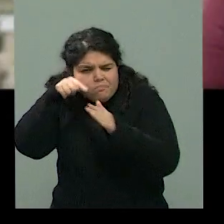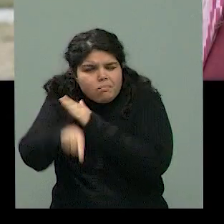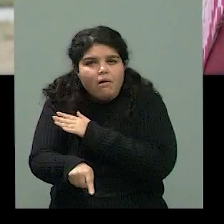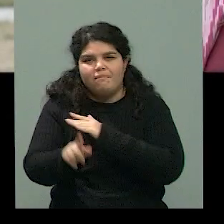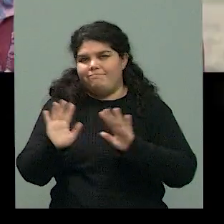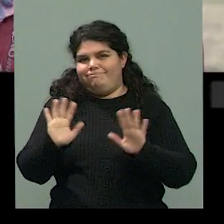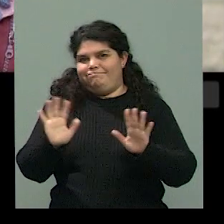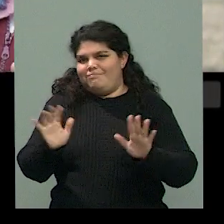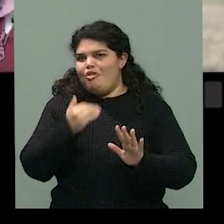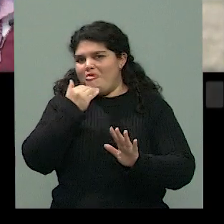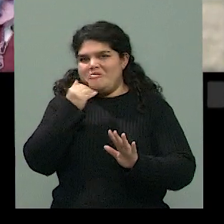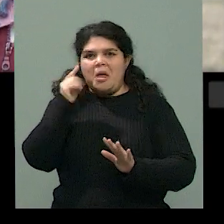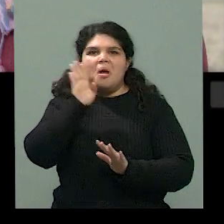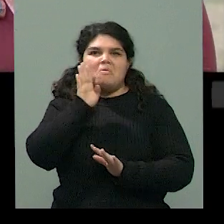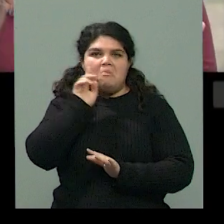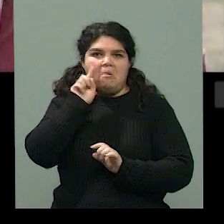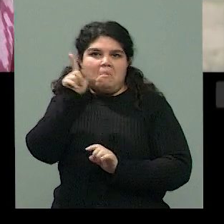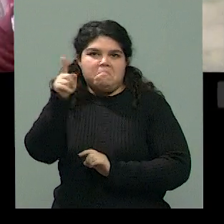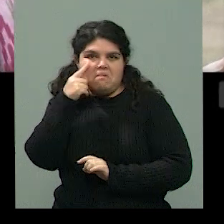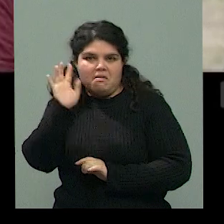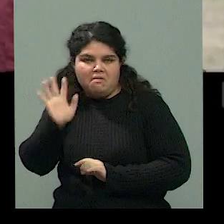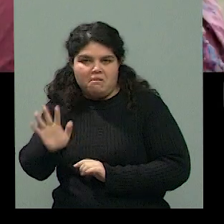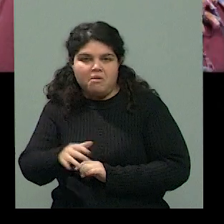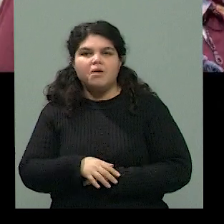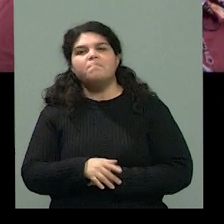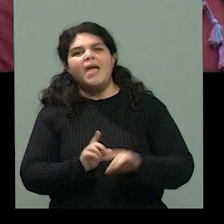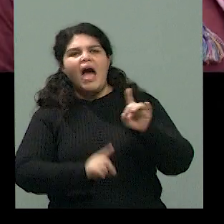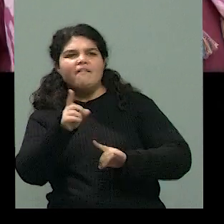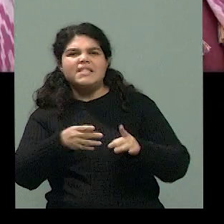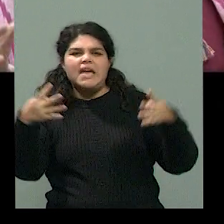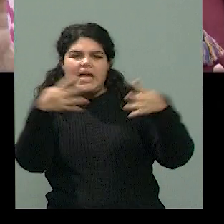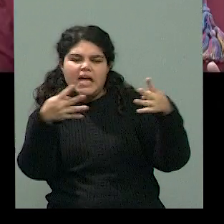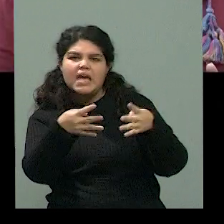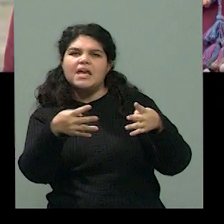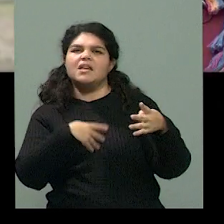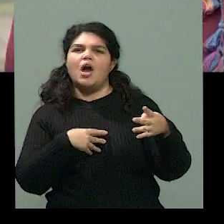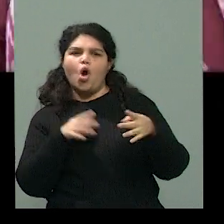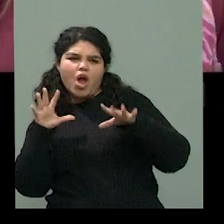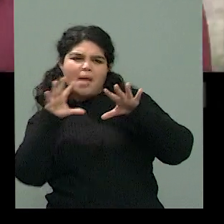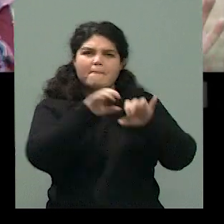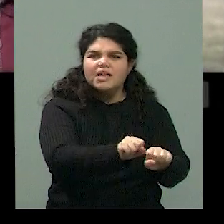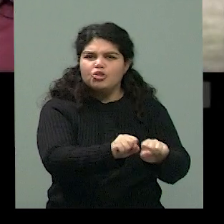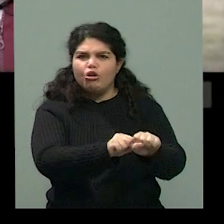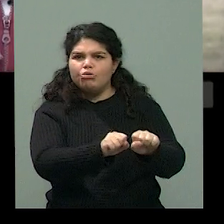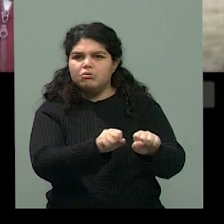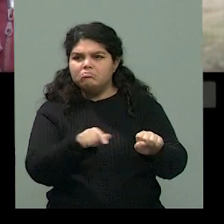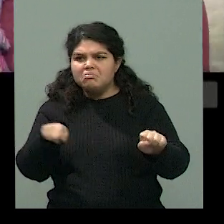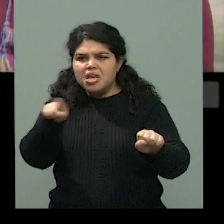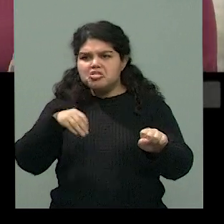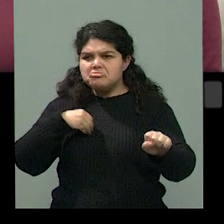que de repente pueden tener visiones críticas sobre guerras, invasiones y demás, pero si ellos están